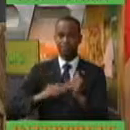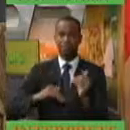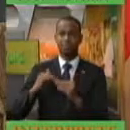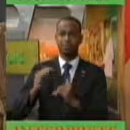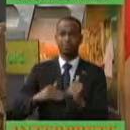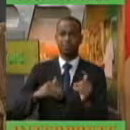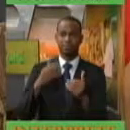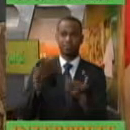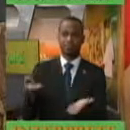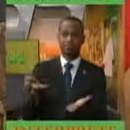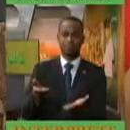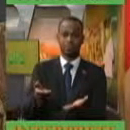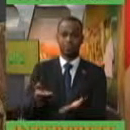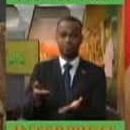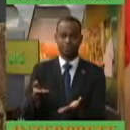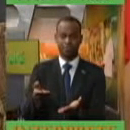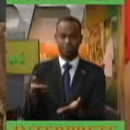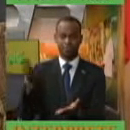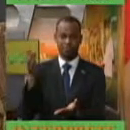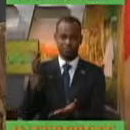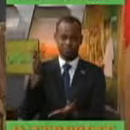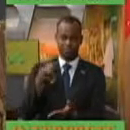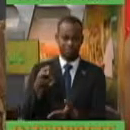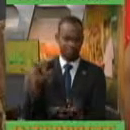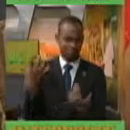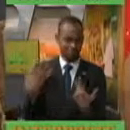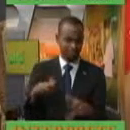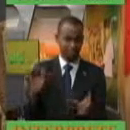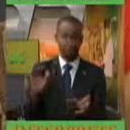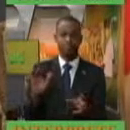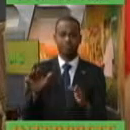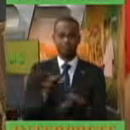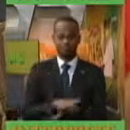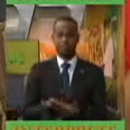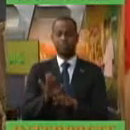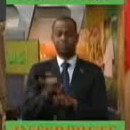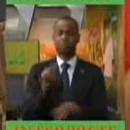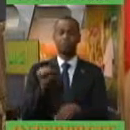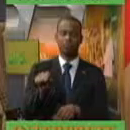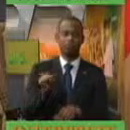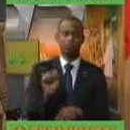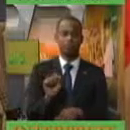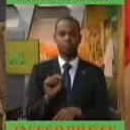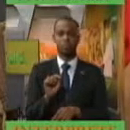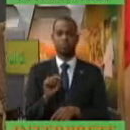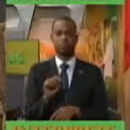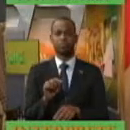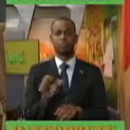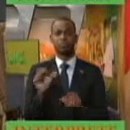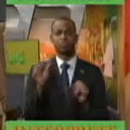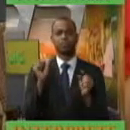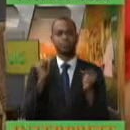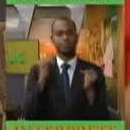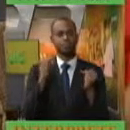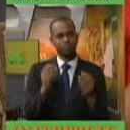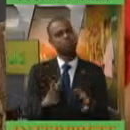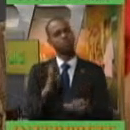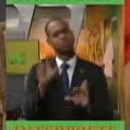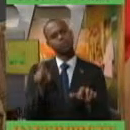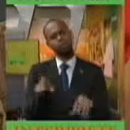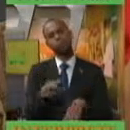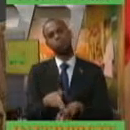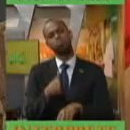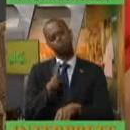actualmente, no hay que decirle, cuando uno vaya, la rampa va acá. Claro, hay muchas cosas que mejorar